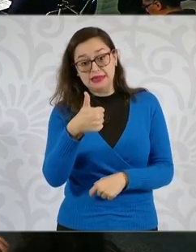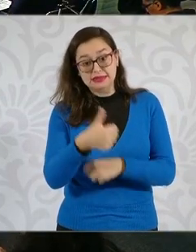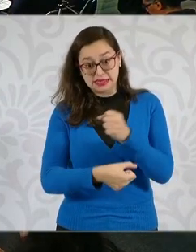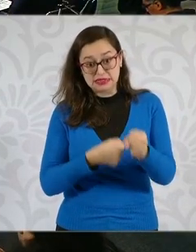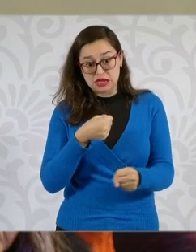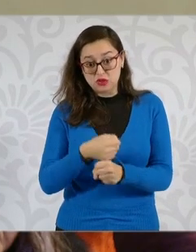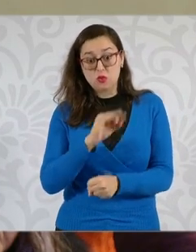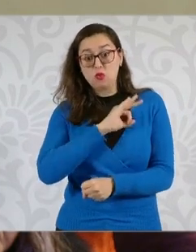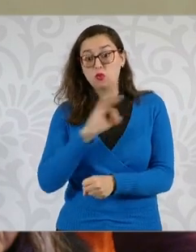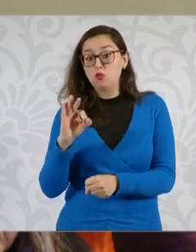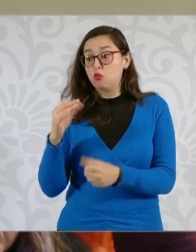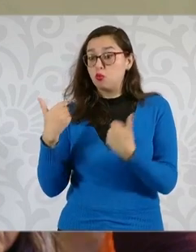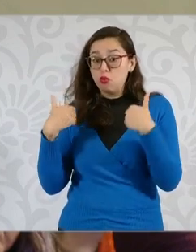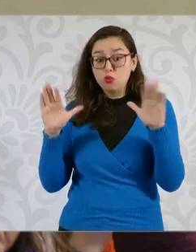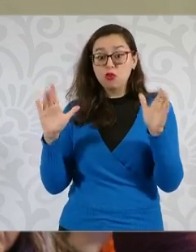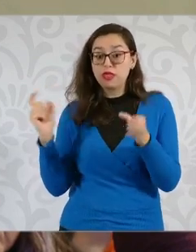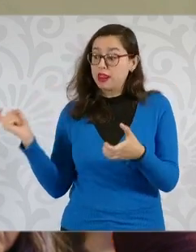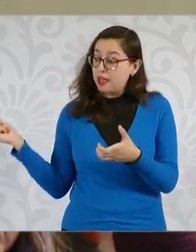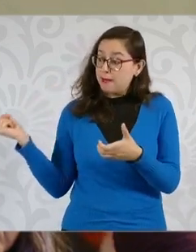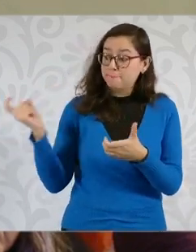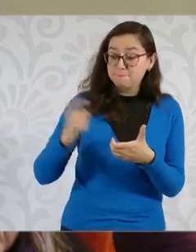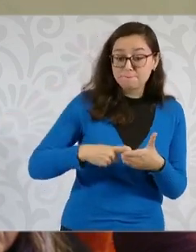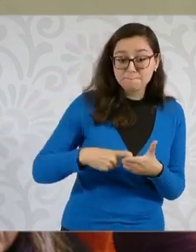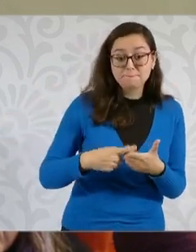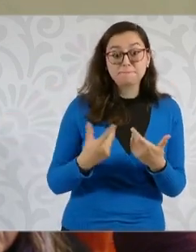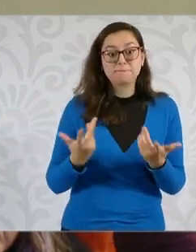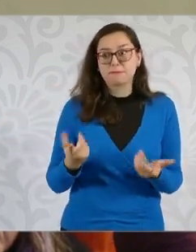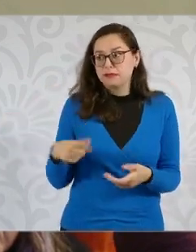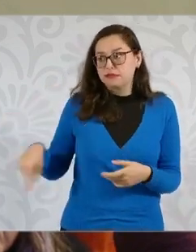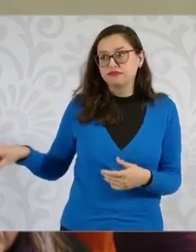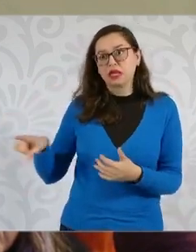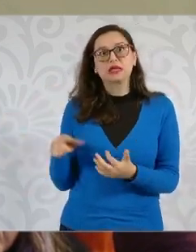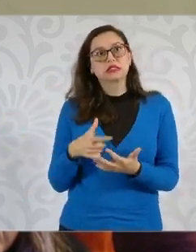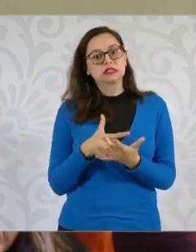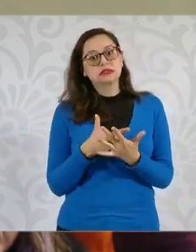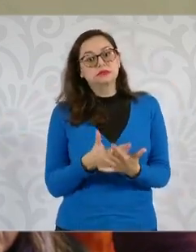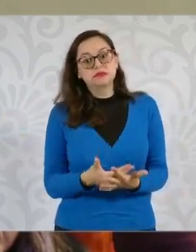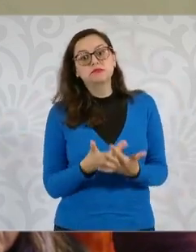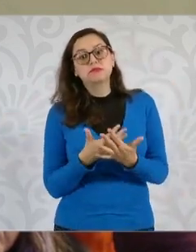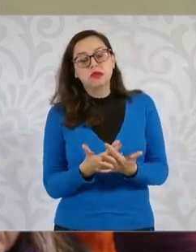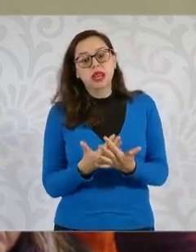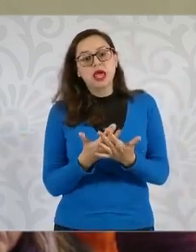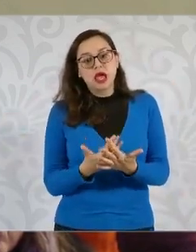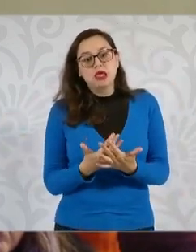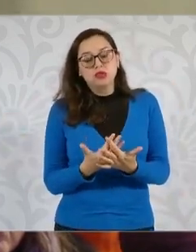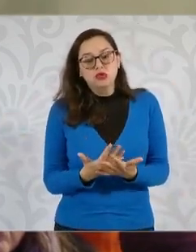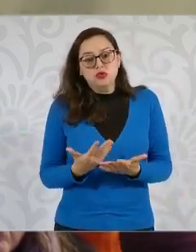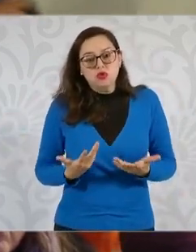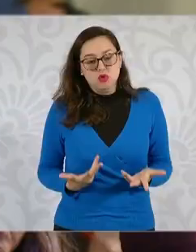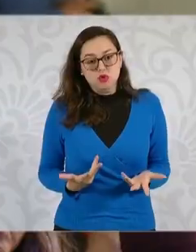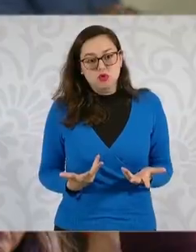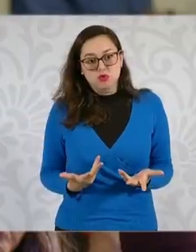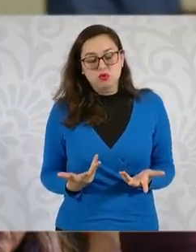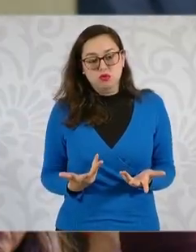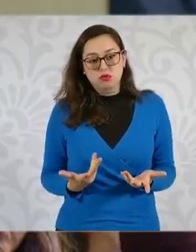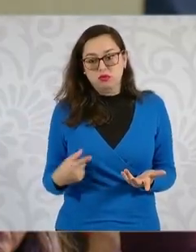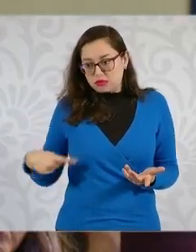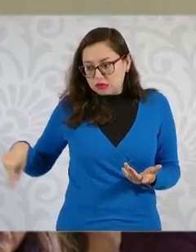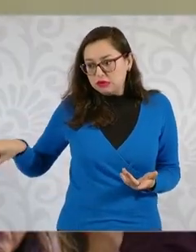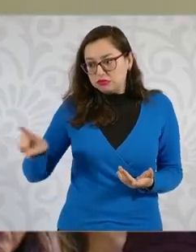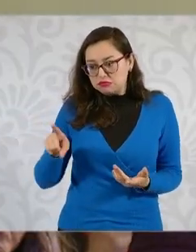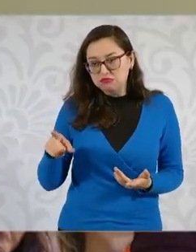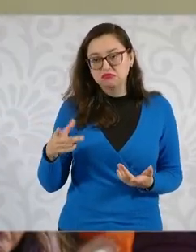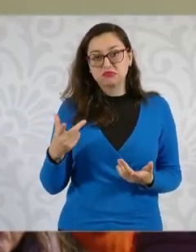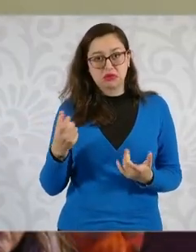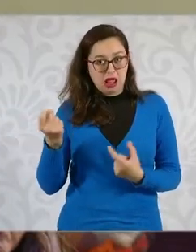sean integrados y quienes pues todavía están desamparados y quienes tienen todavía la capacidad de trabajar pues puedan